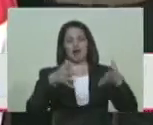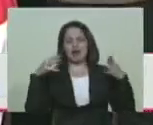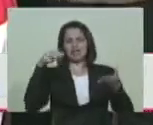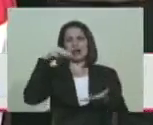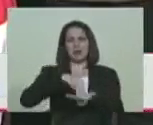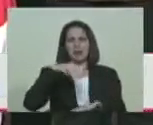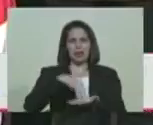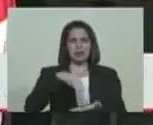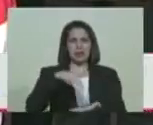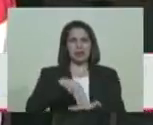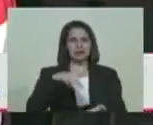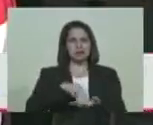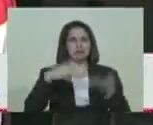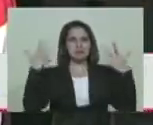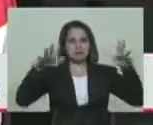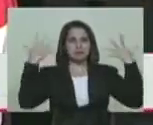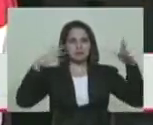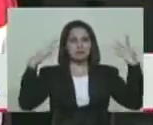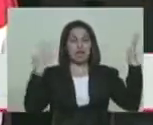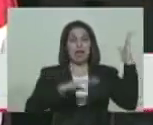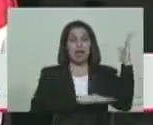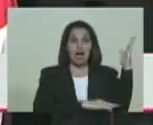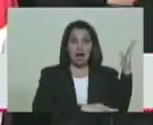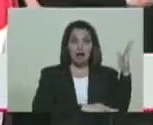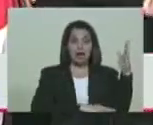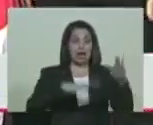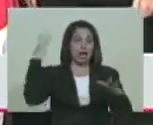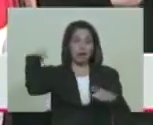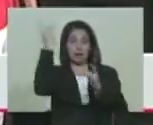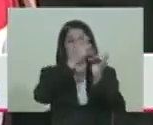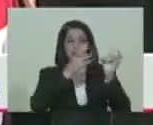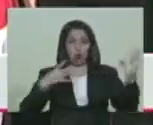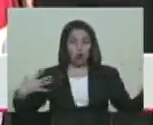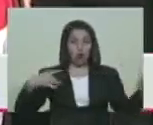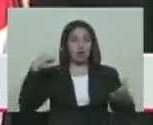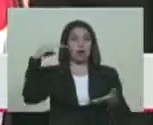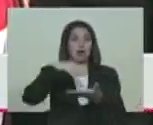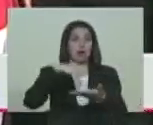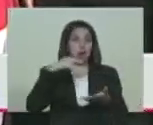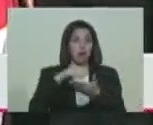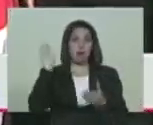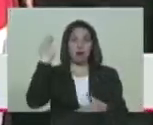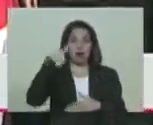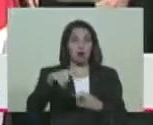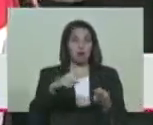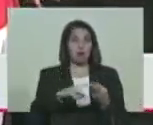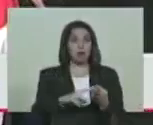Miranda, Lara, Amazonas, Carabobo, Aragua.